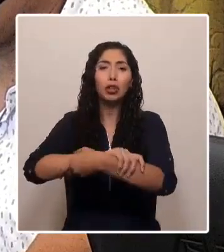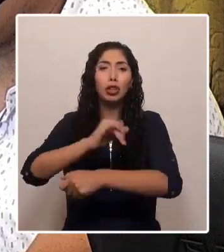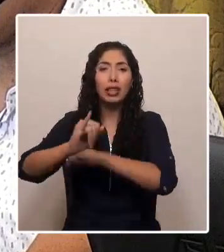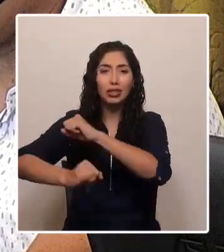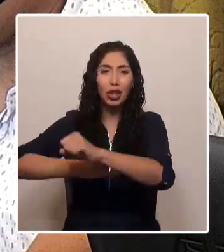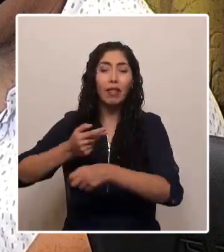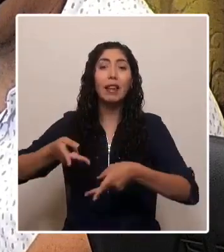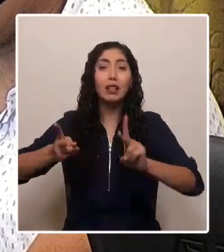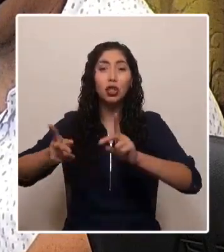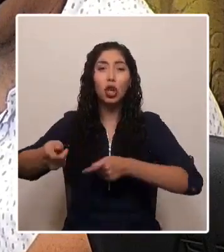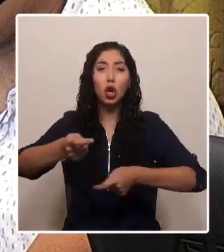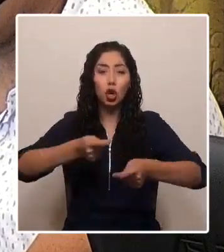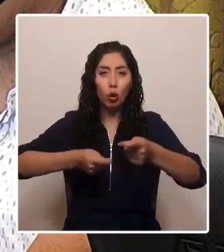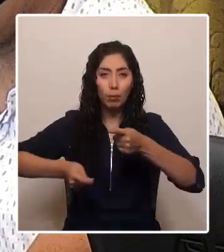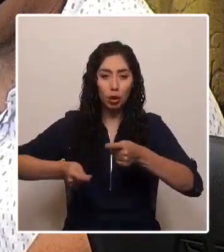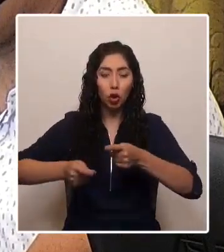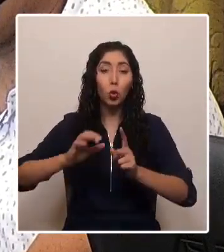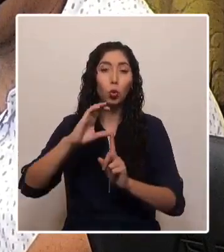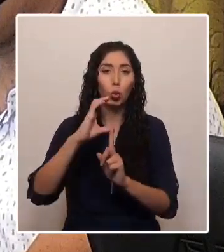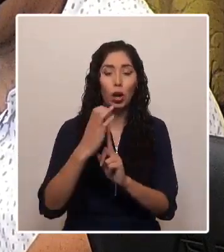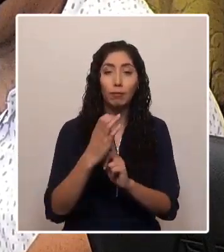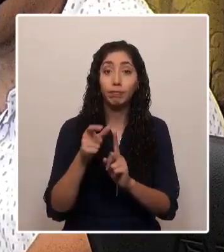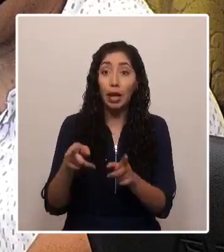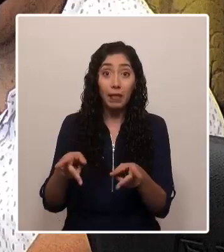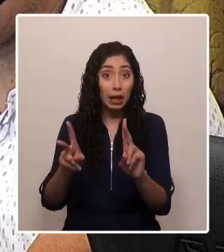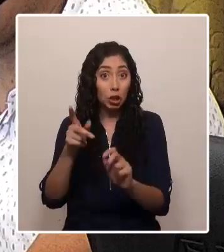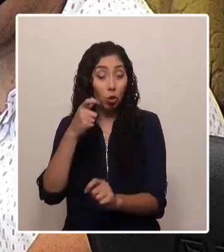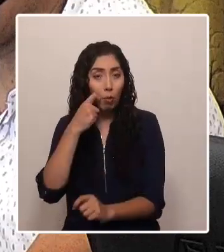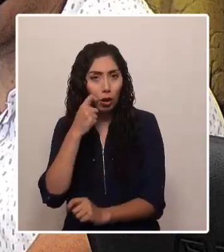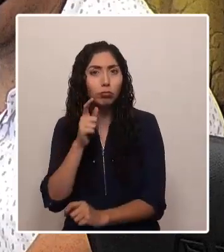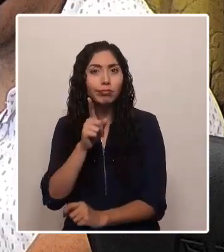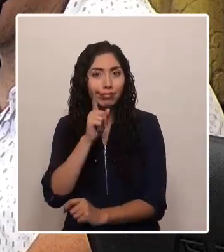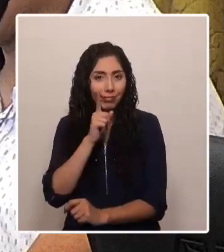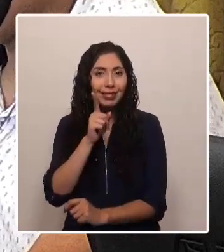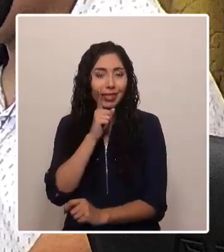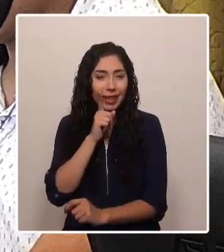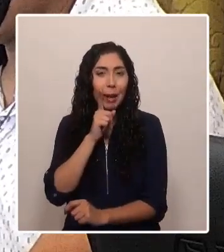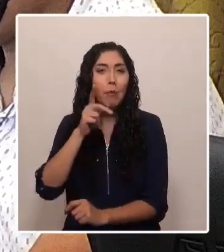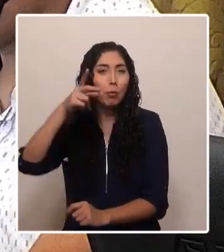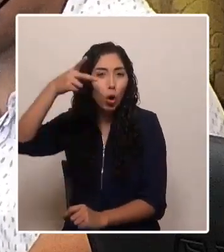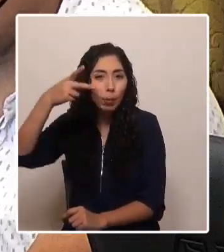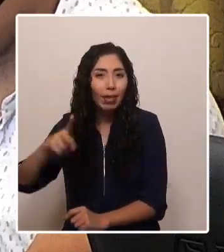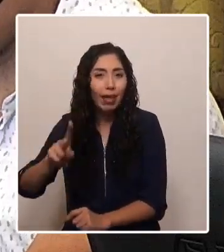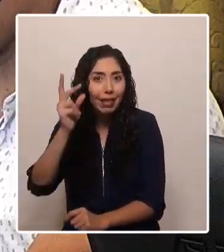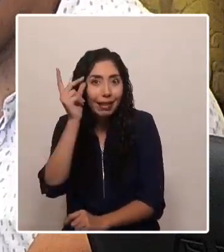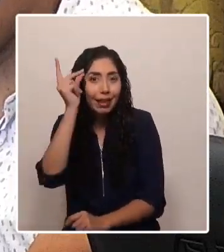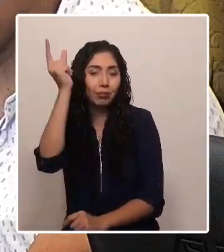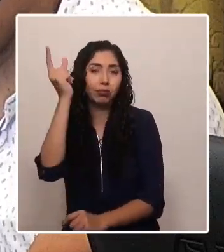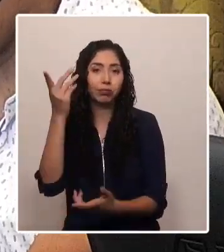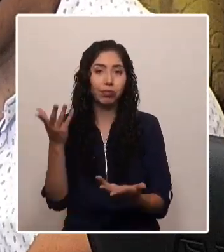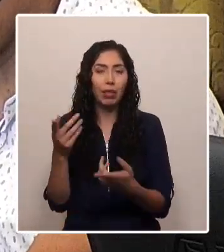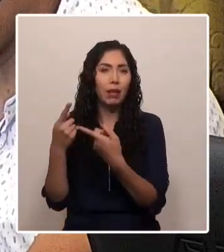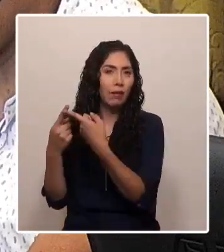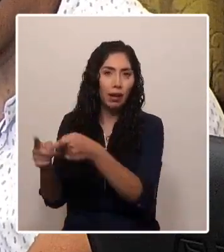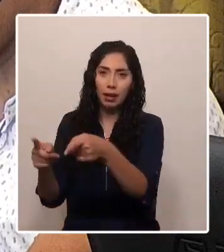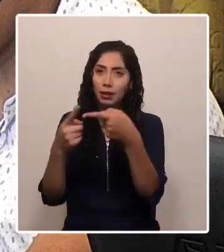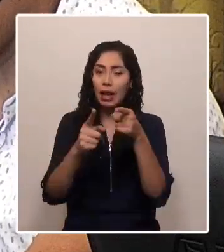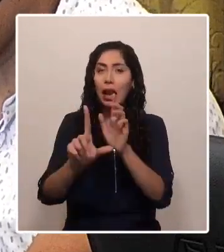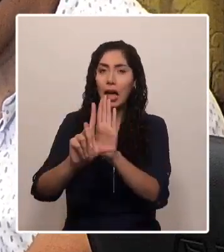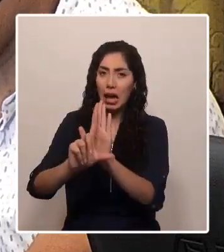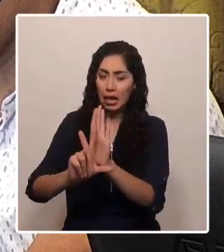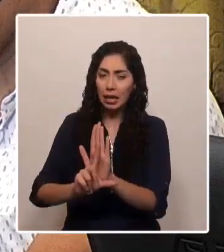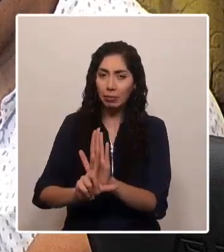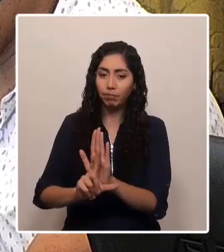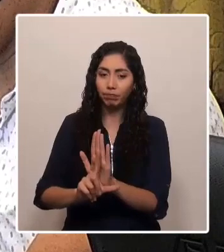Culturales. Este derecho humano da origen a los sistemas de propiedad intelectual en las diversas legislaciones y tiene por finalidad fomentar la